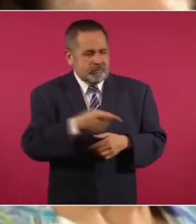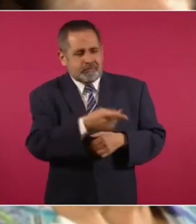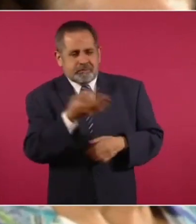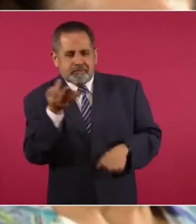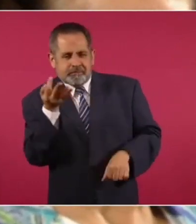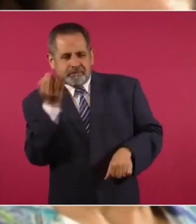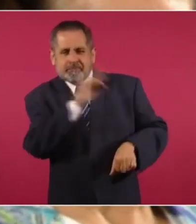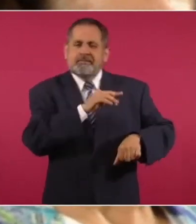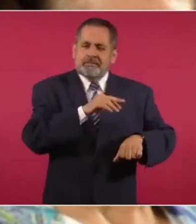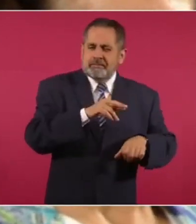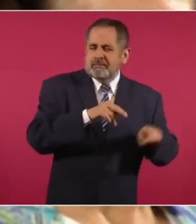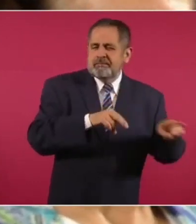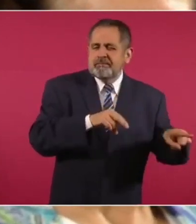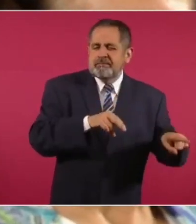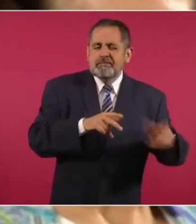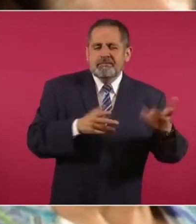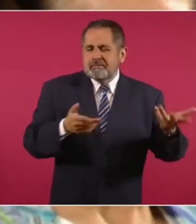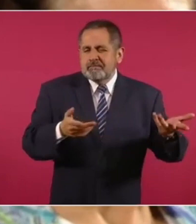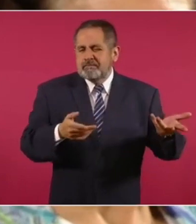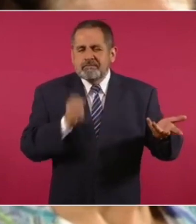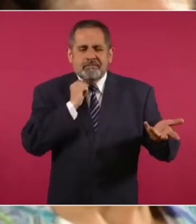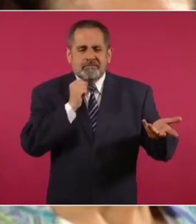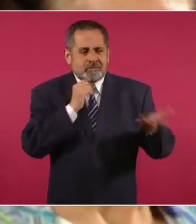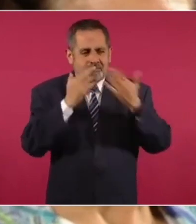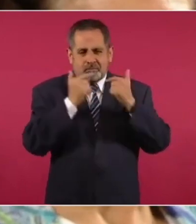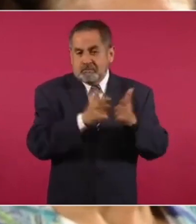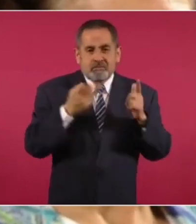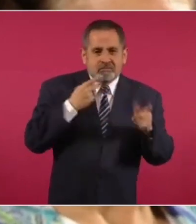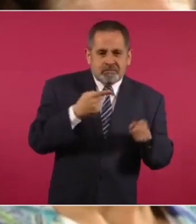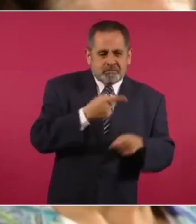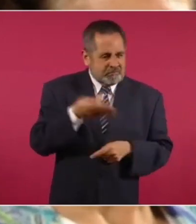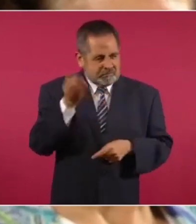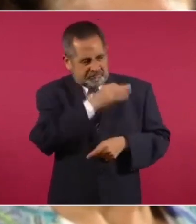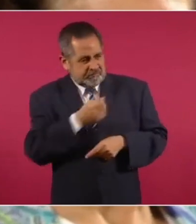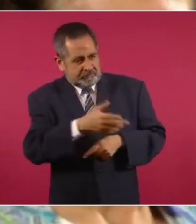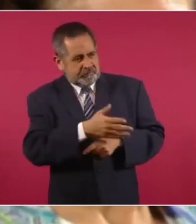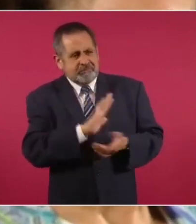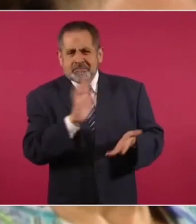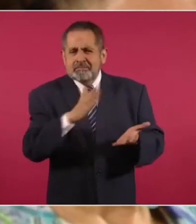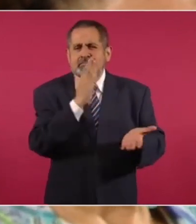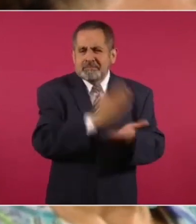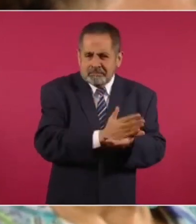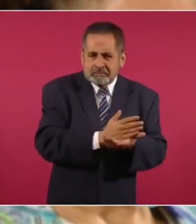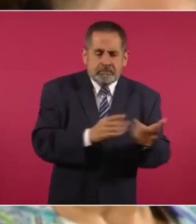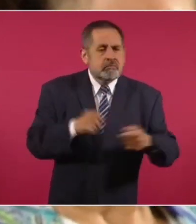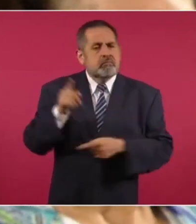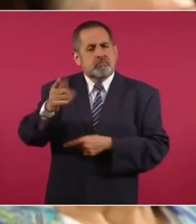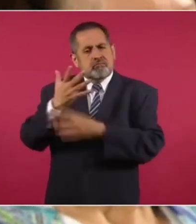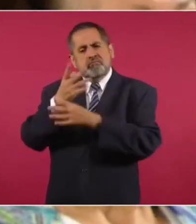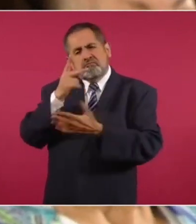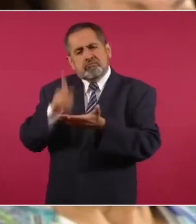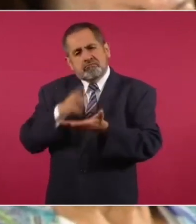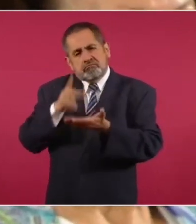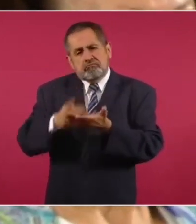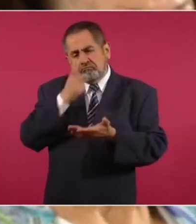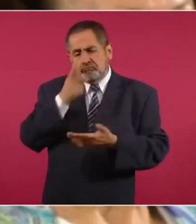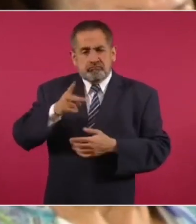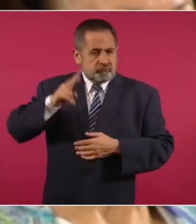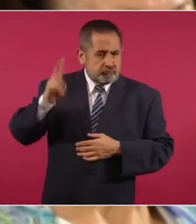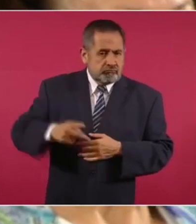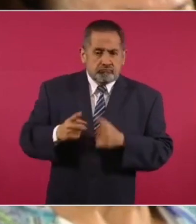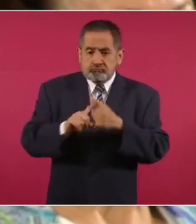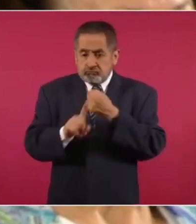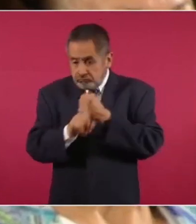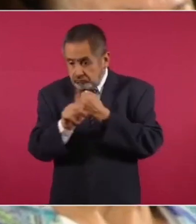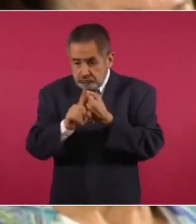falsario. ¿Cómo detener el abuso de estos personajes? Usted declara con frecuencia que como principio real para